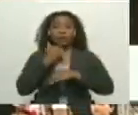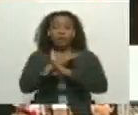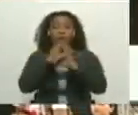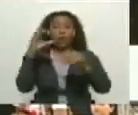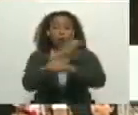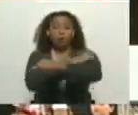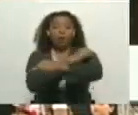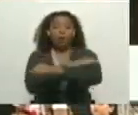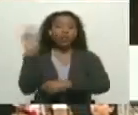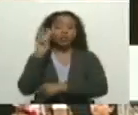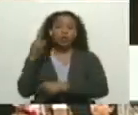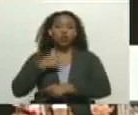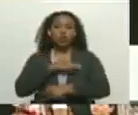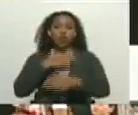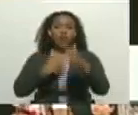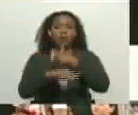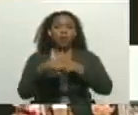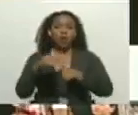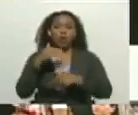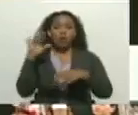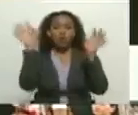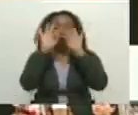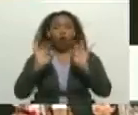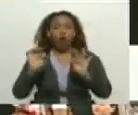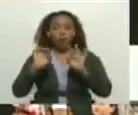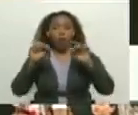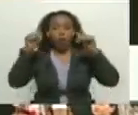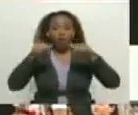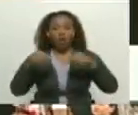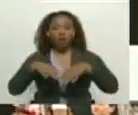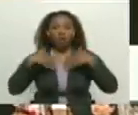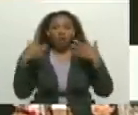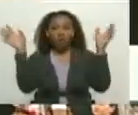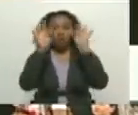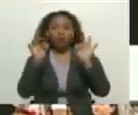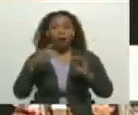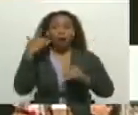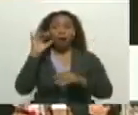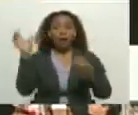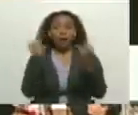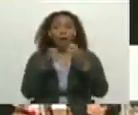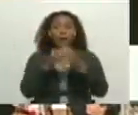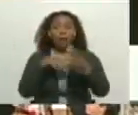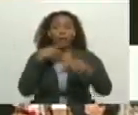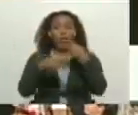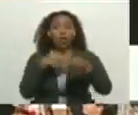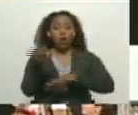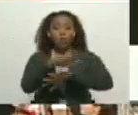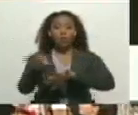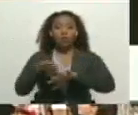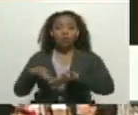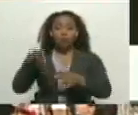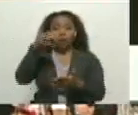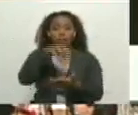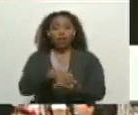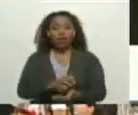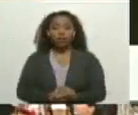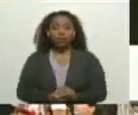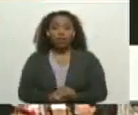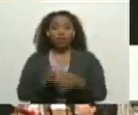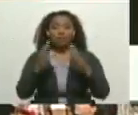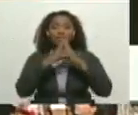venezolana. Nosotros vamos a una siguiente fase. ¿Cuál es la fase ahorita? Una vez que tengamos los equipos políticos municipales, estadales, de